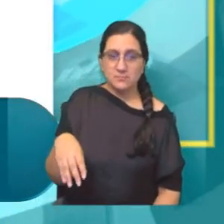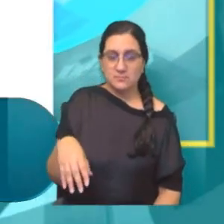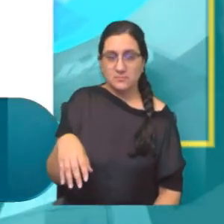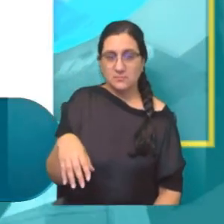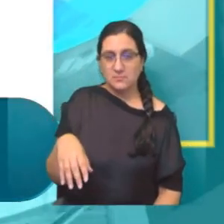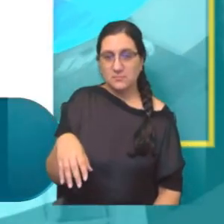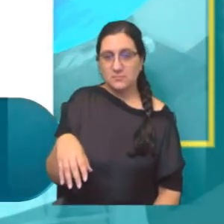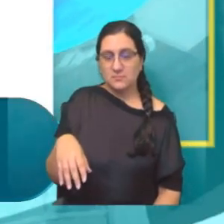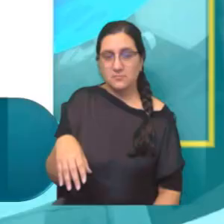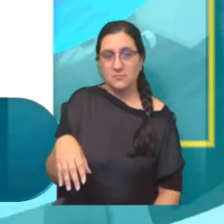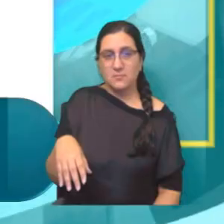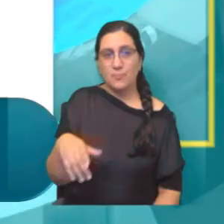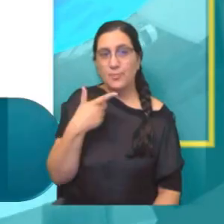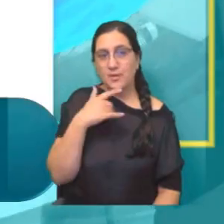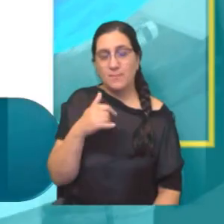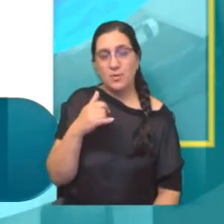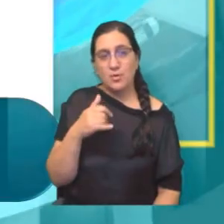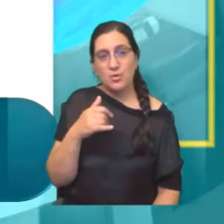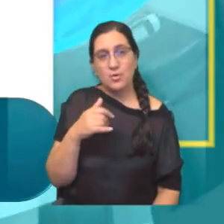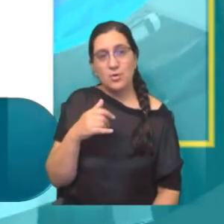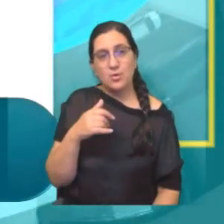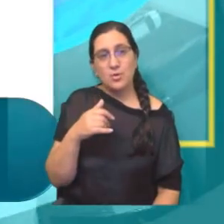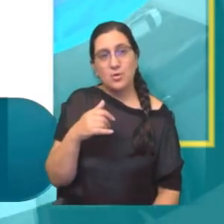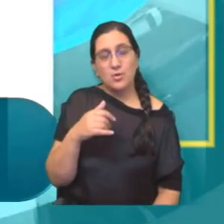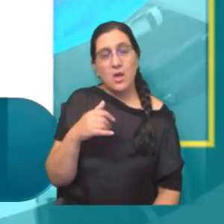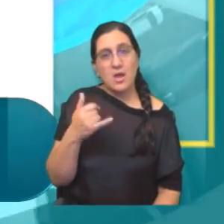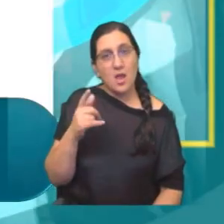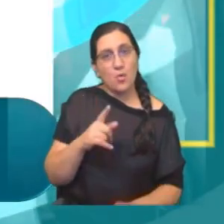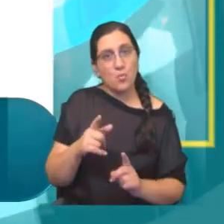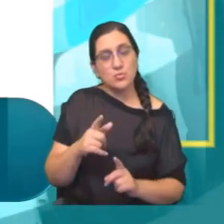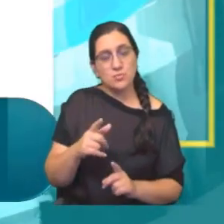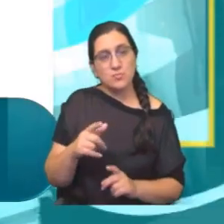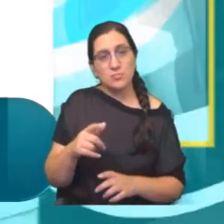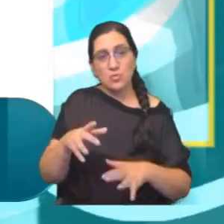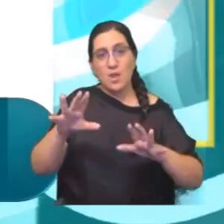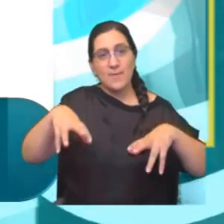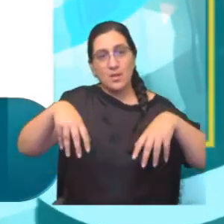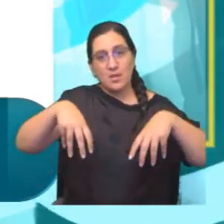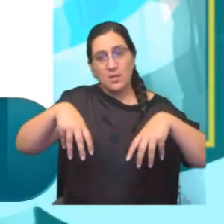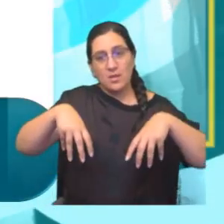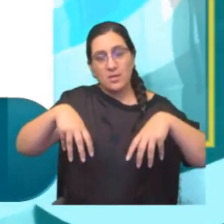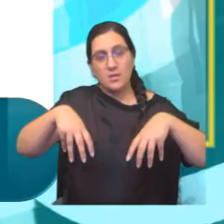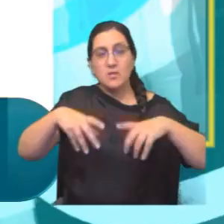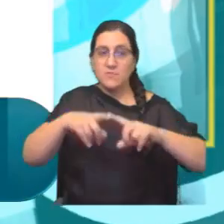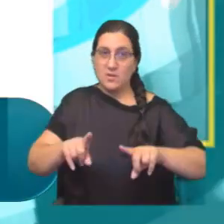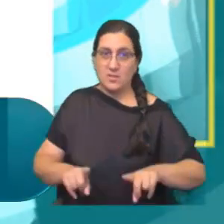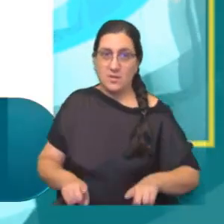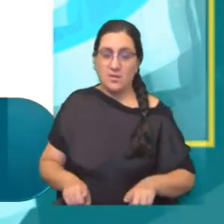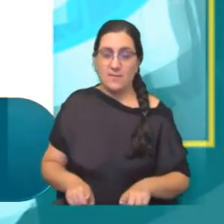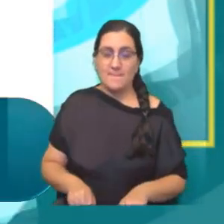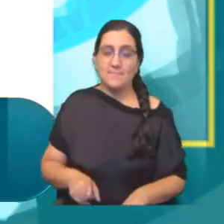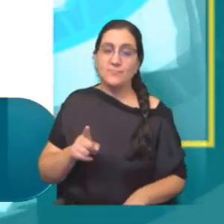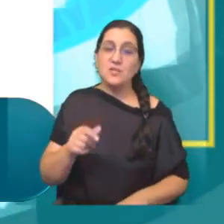por ejemplo pacientes post-ACV, cuadros neurológicos más severos, que a veces la mano también queda así por este tipo de lesiones. Es diferente. Acá estamos hablando de